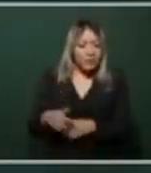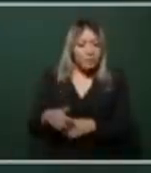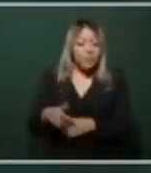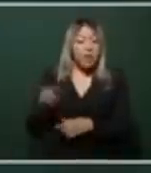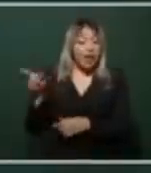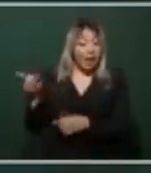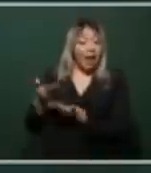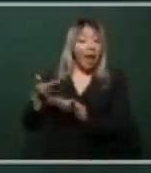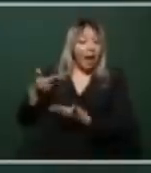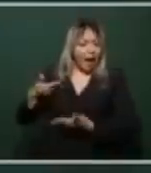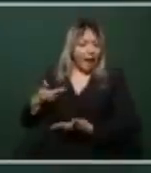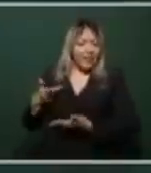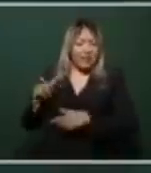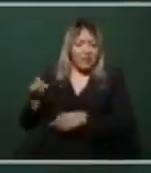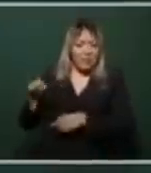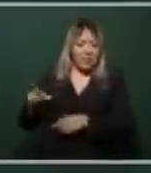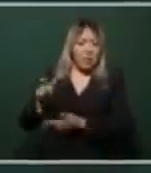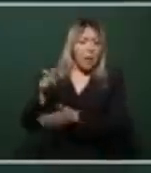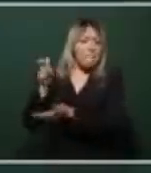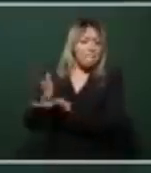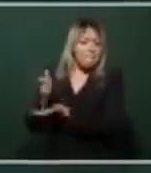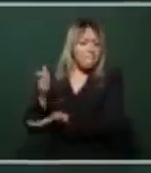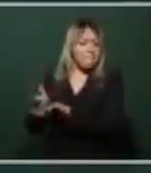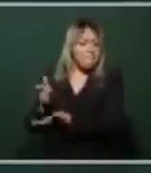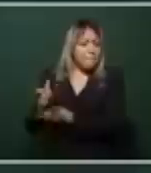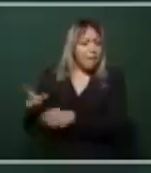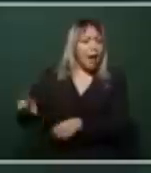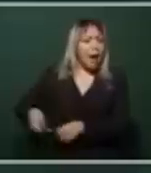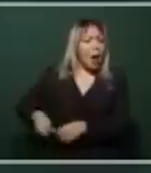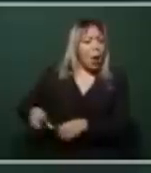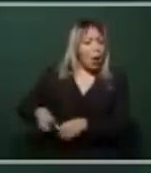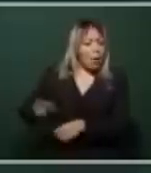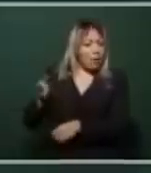cobraban por sus servicios en el gobierno,